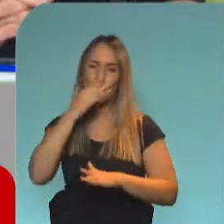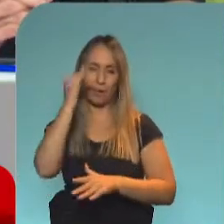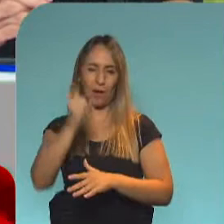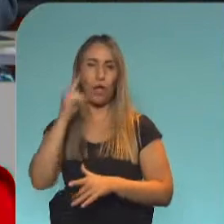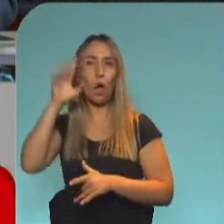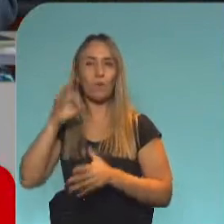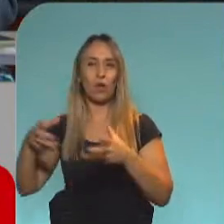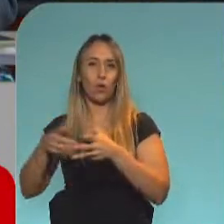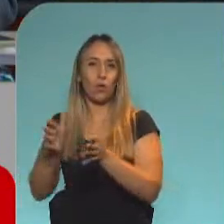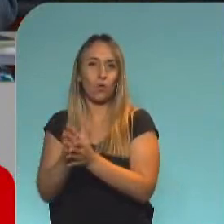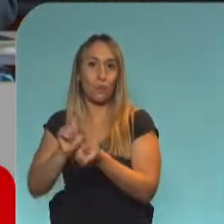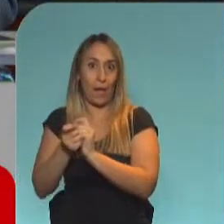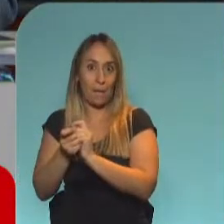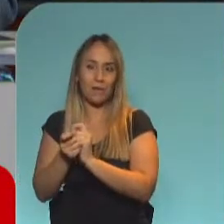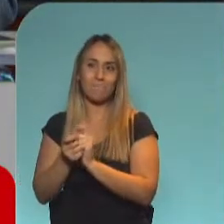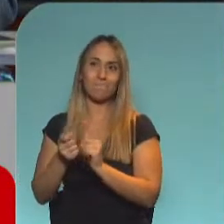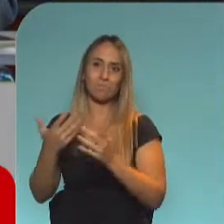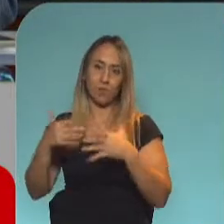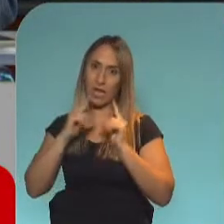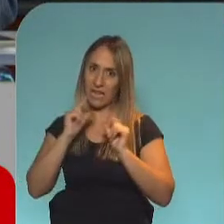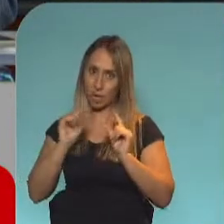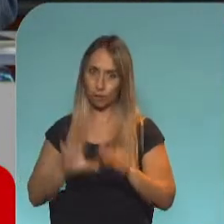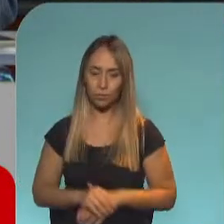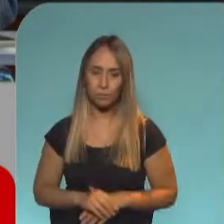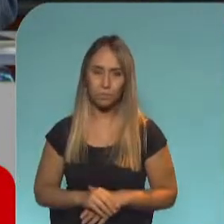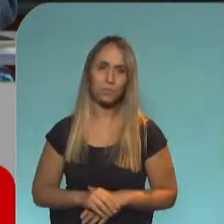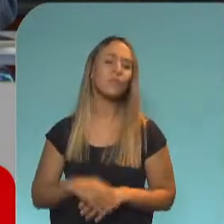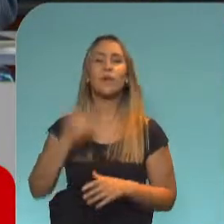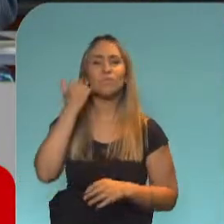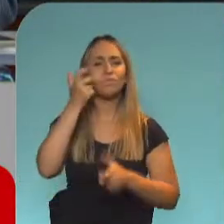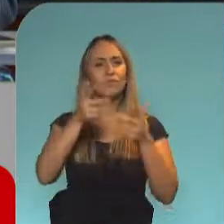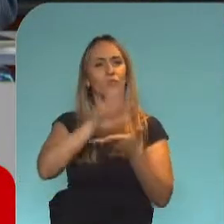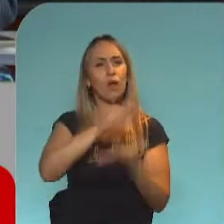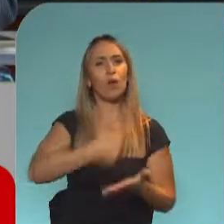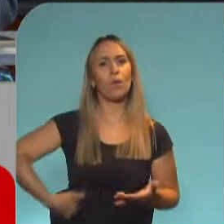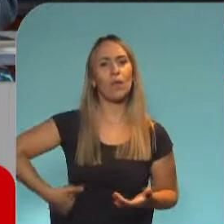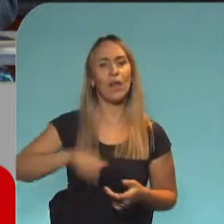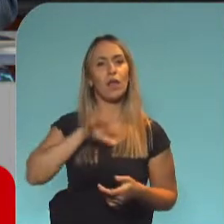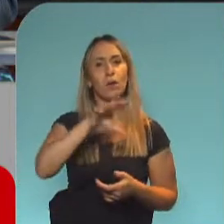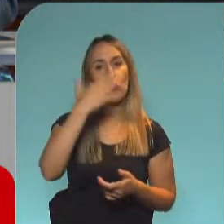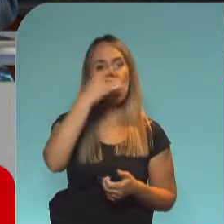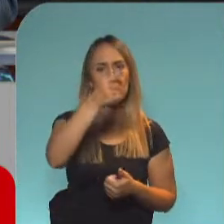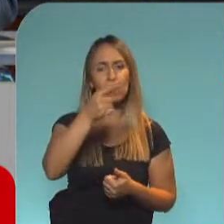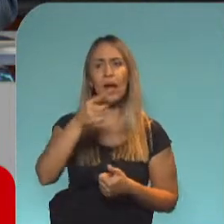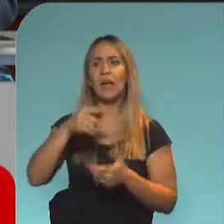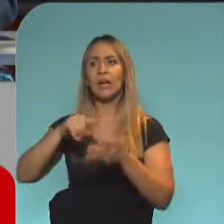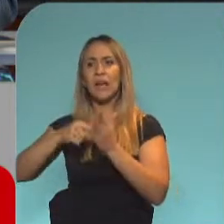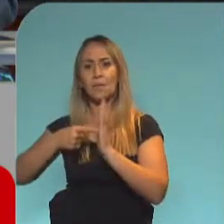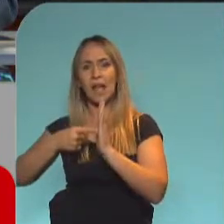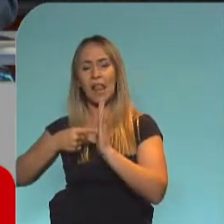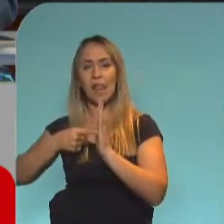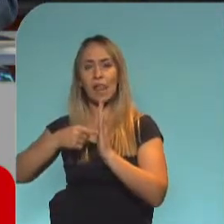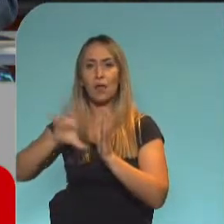con esto. Ahora en segundos, ya vamos a escuchar al gobernador cordobés, ya nos vamos a meter en qué es lo que puede llegar a suceder en Ciudad de Buenos Aires, y ya vamos a empezar a dar